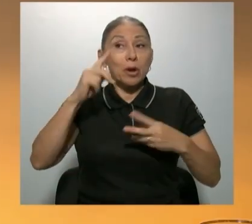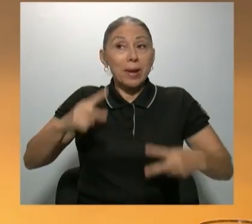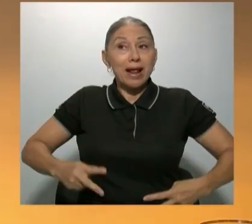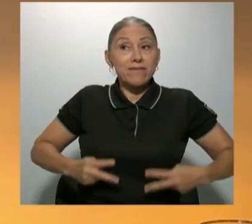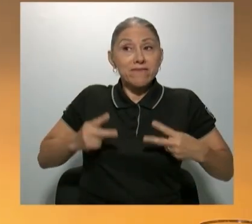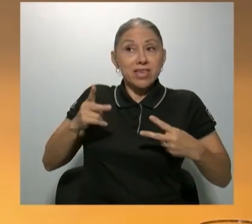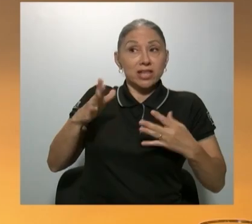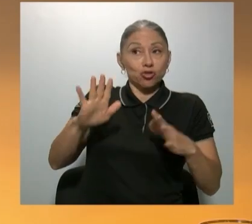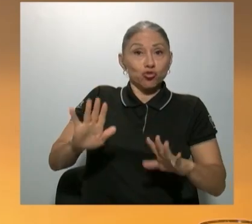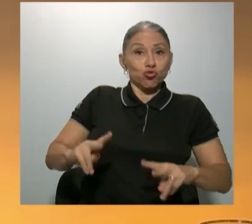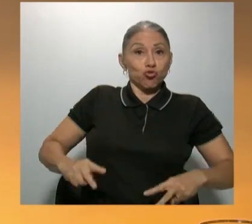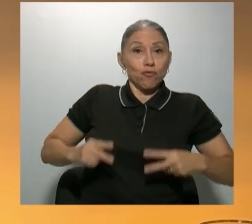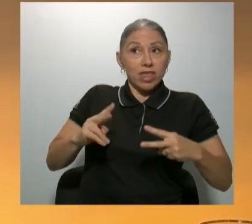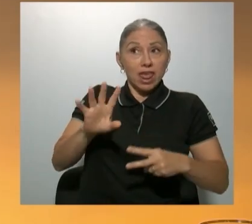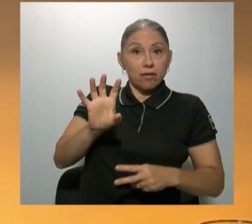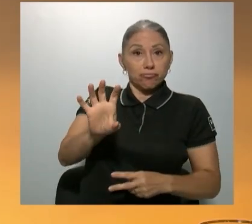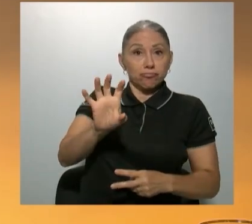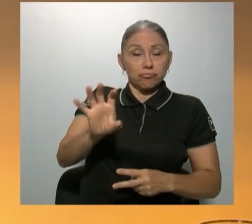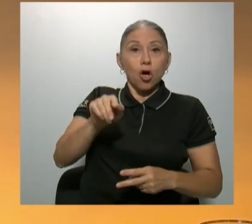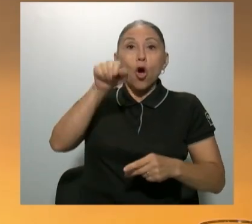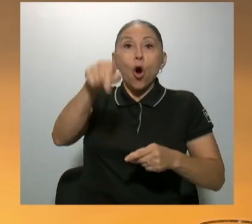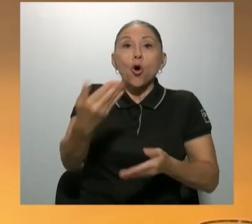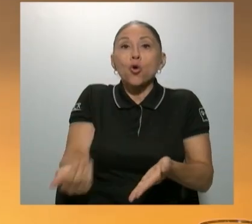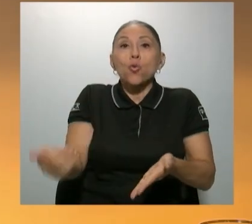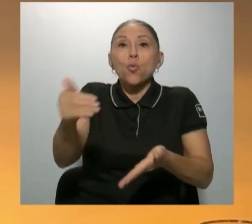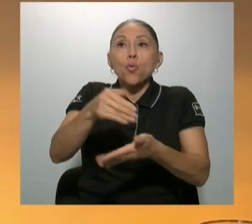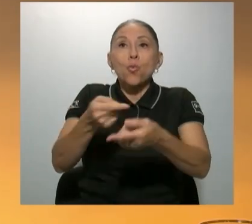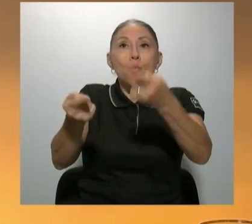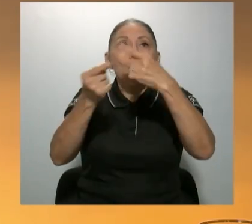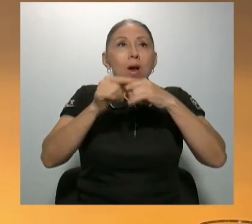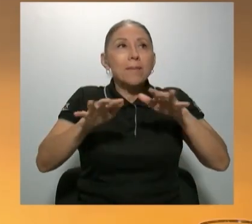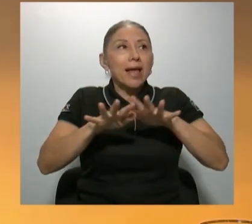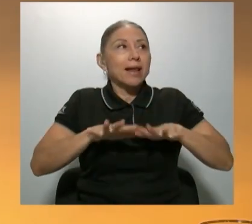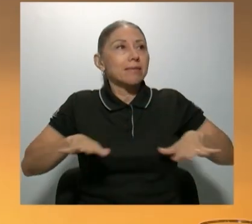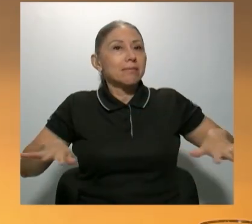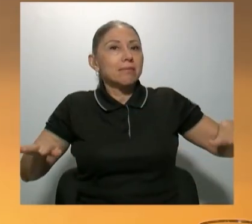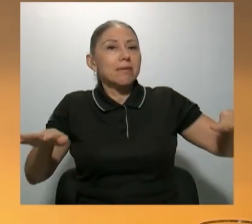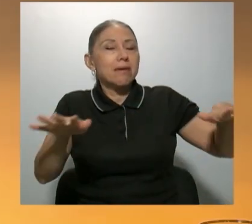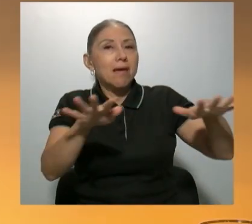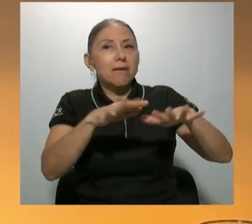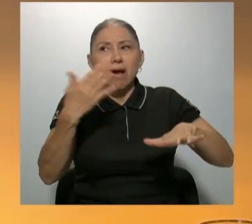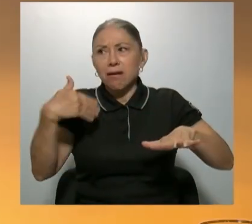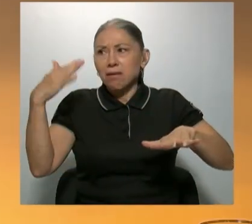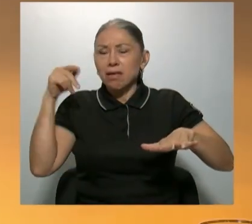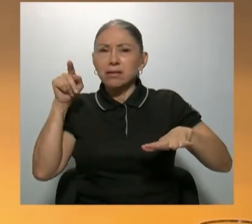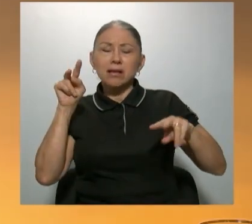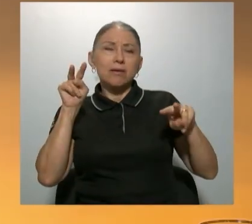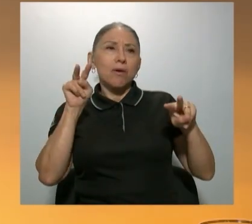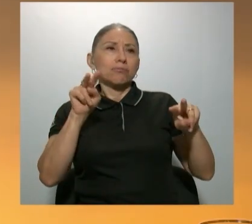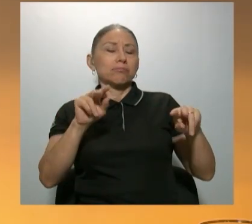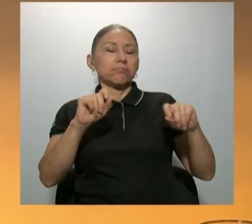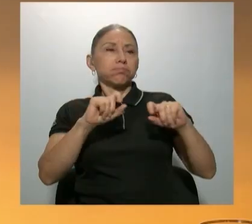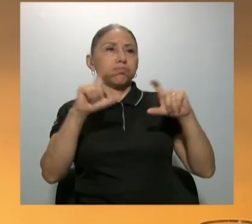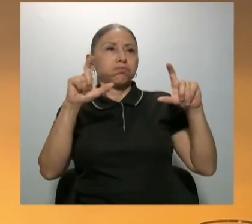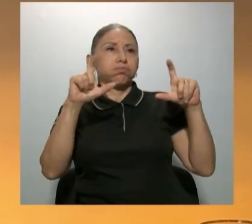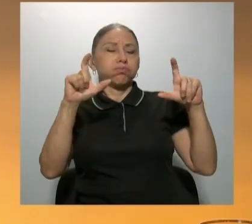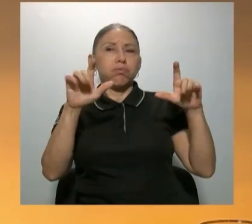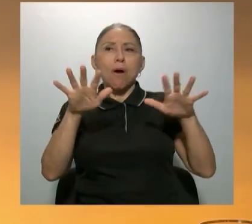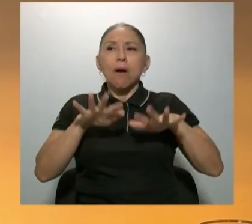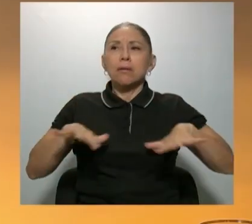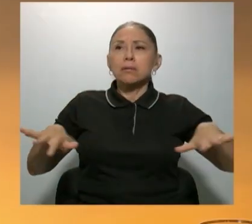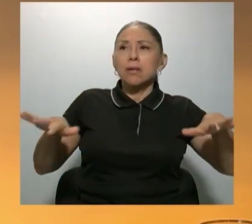la tierra que tanto lo maravilló, que tanto comprendió, que tanto